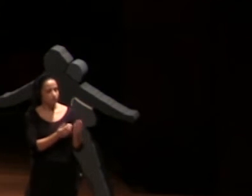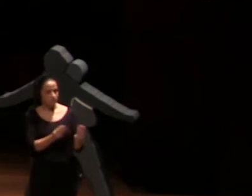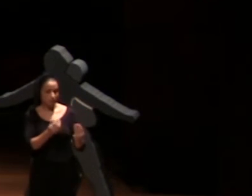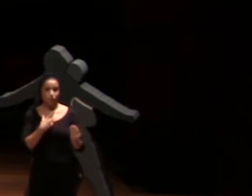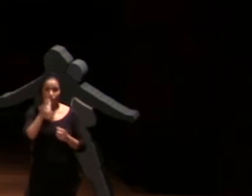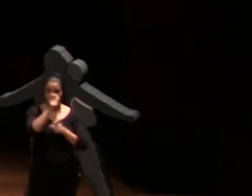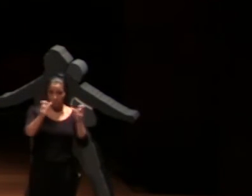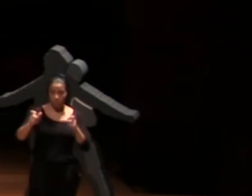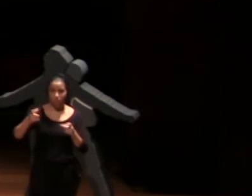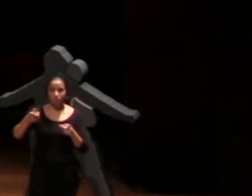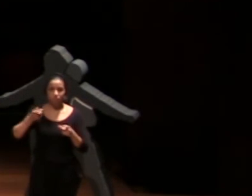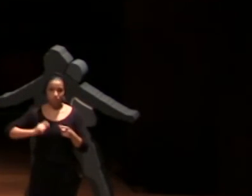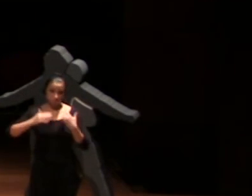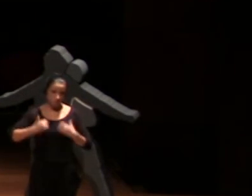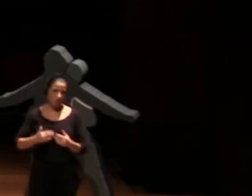hoy.